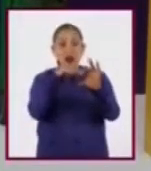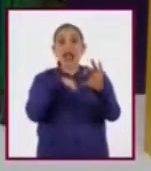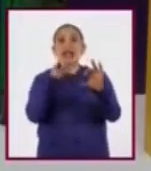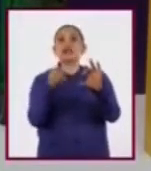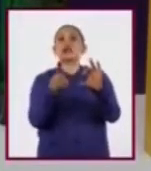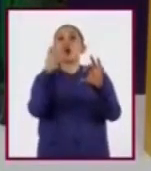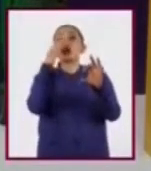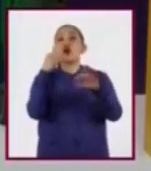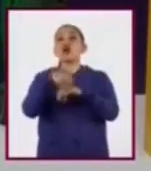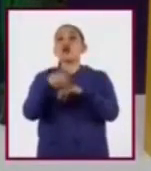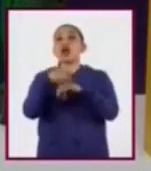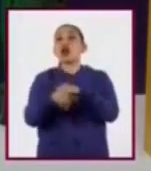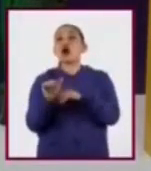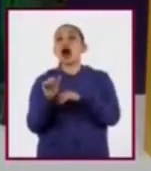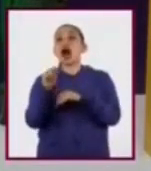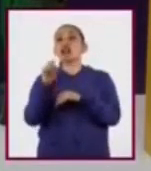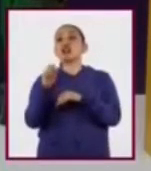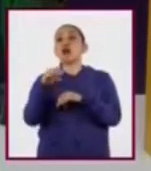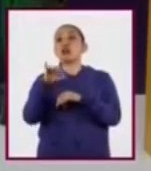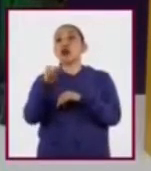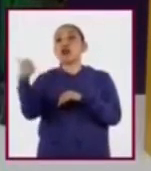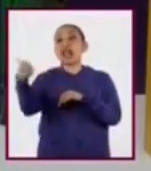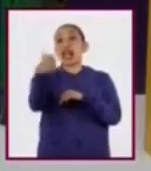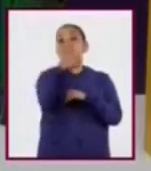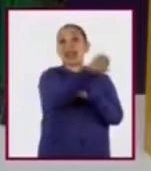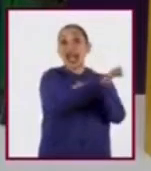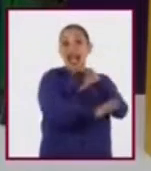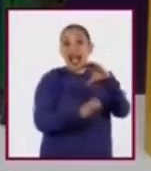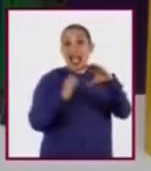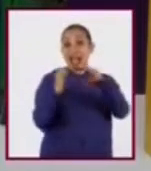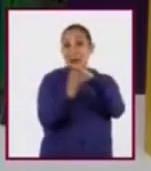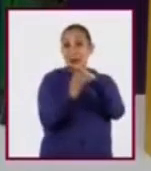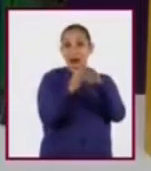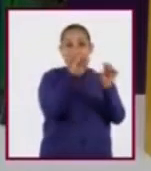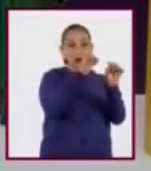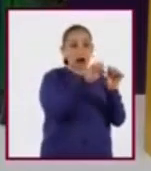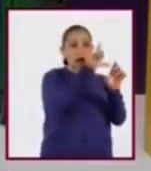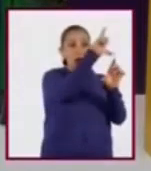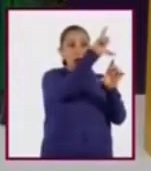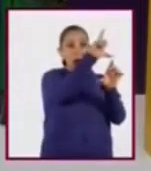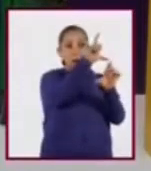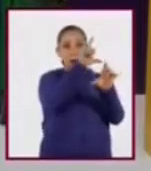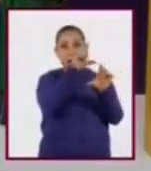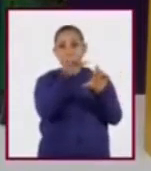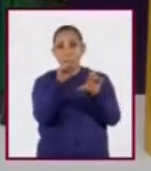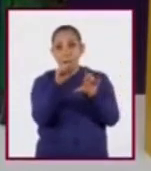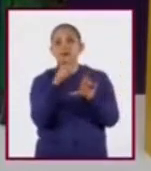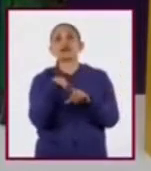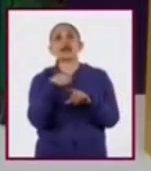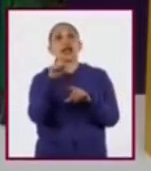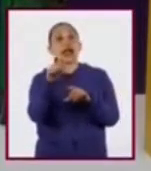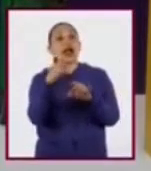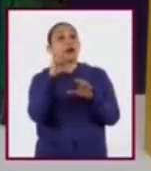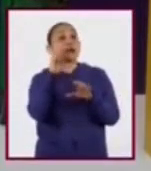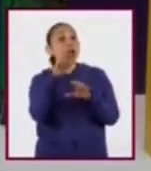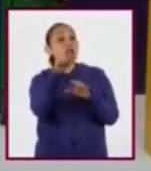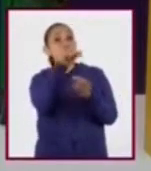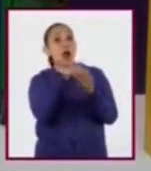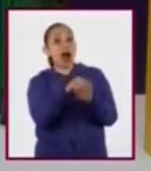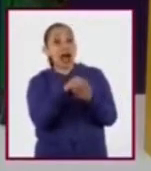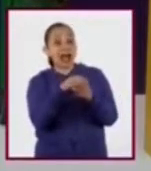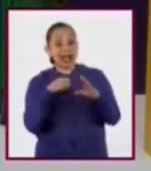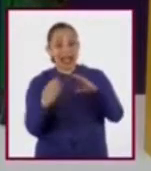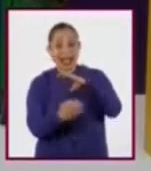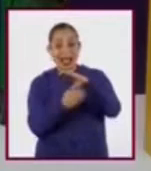el número atómico de cada elemento químico, en orden creciente en la tabla periódica. Asimismo, la ubicación de